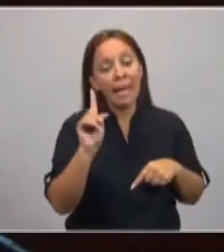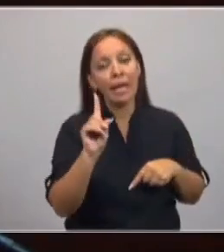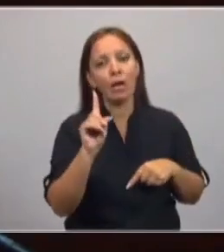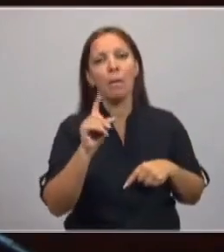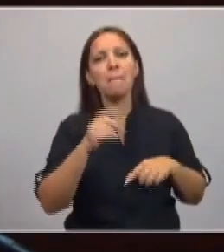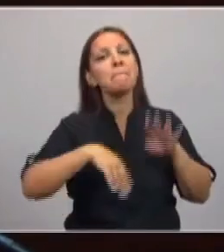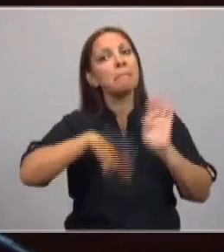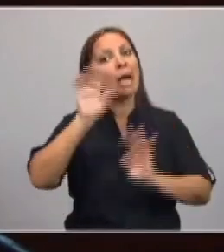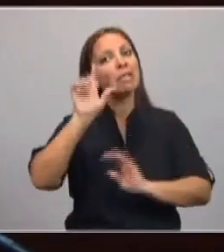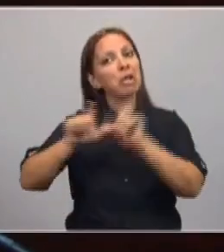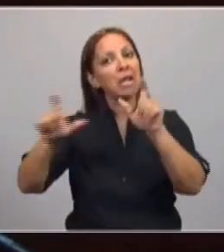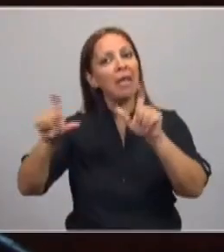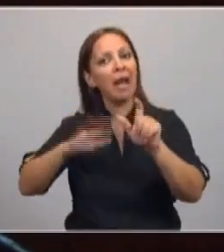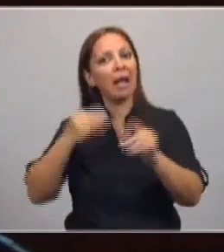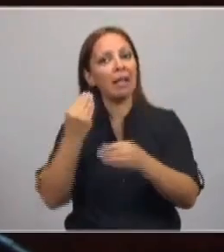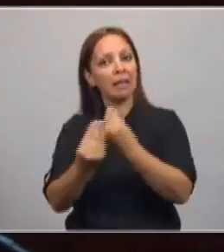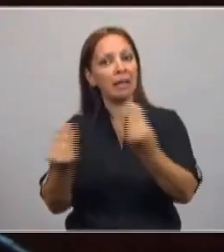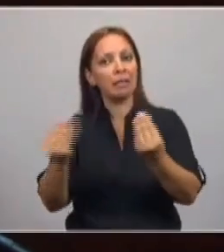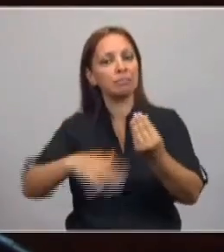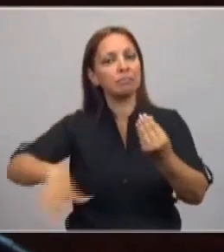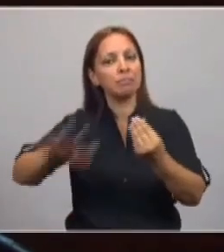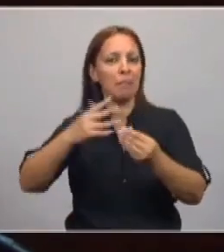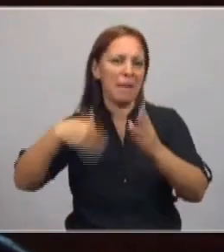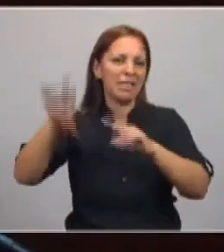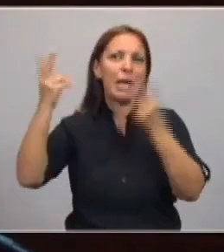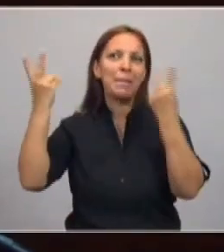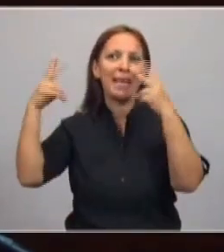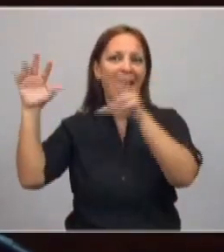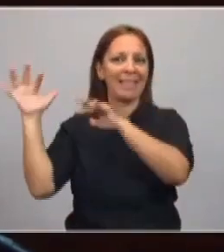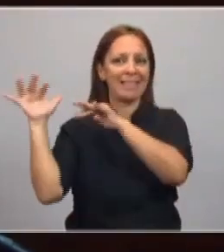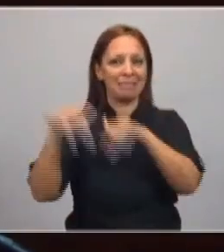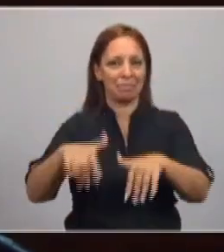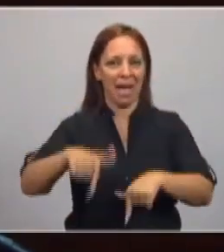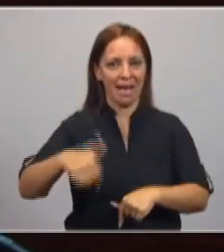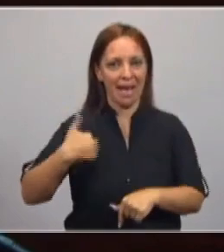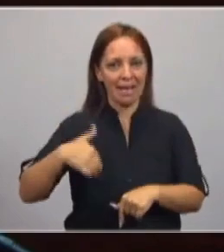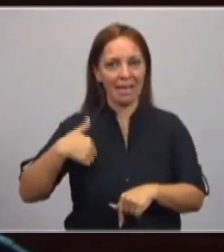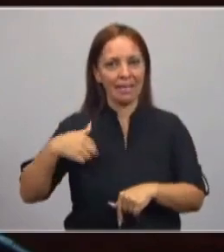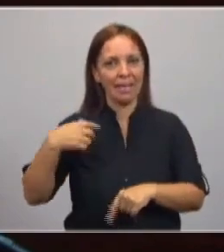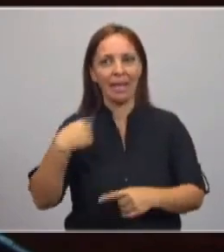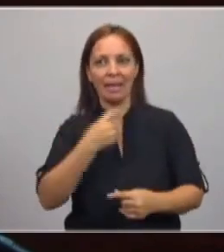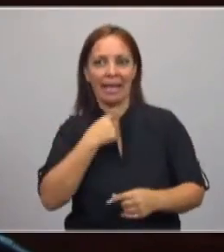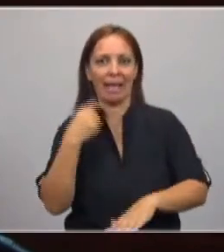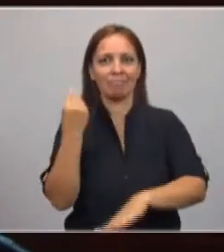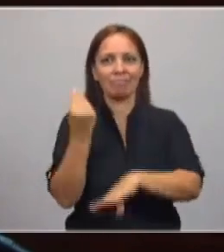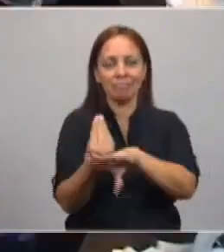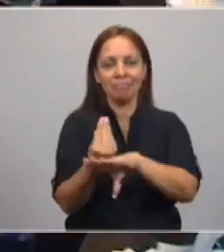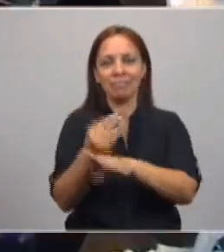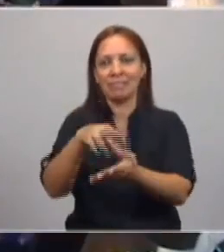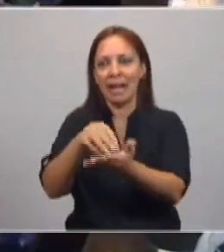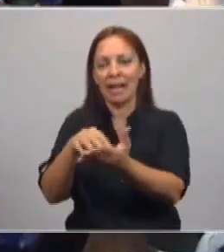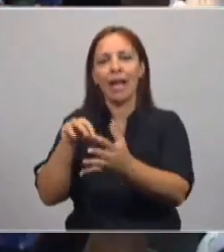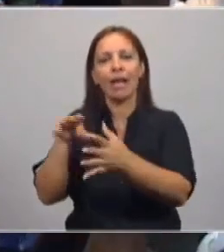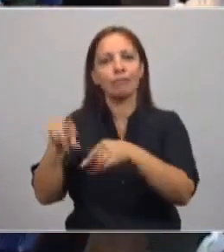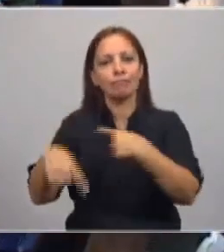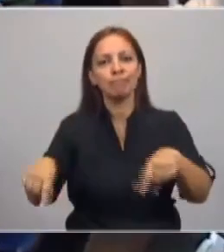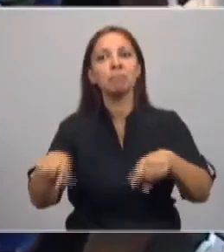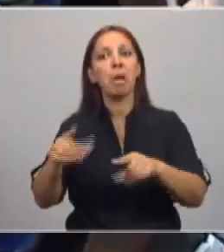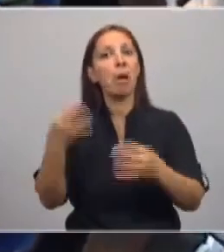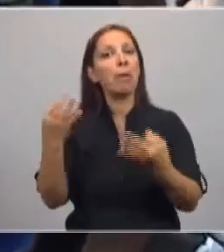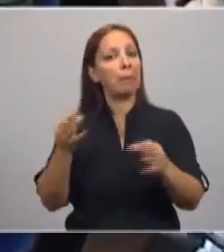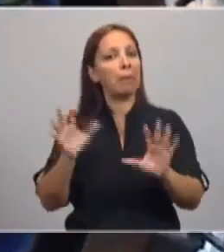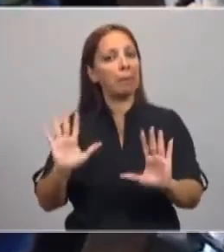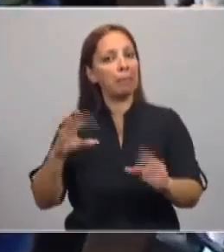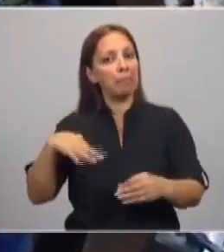de la población, en buena parte inmigrantes que vinieron al país a buscar tierras que pocos encontraron, vivían en